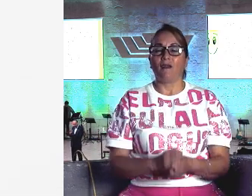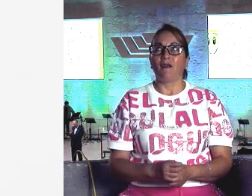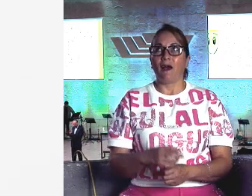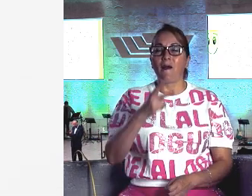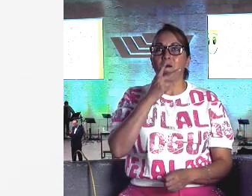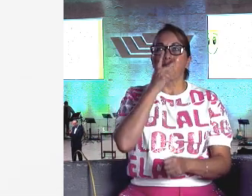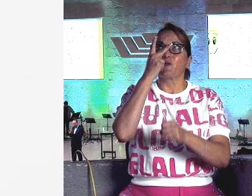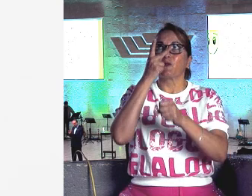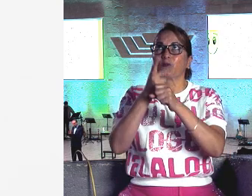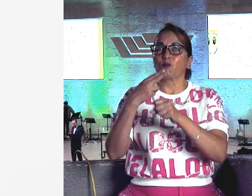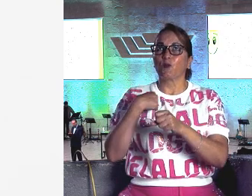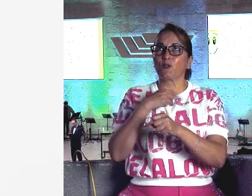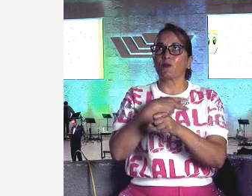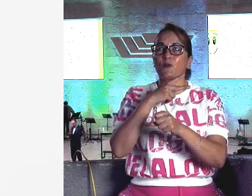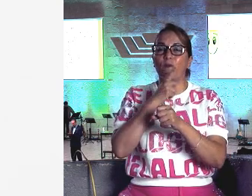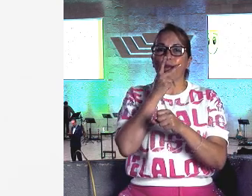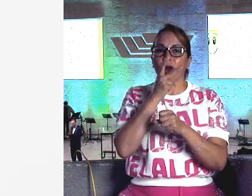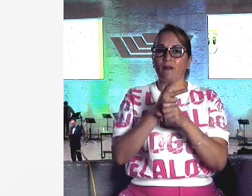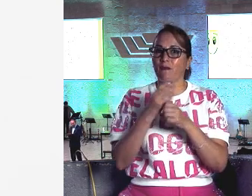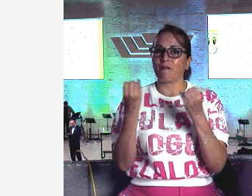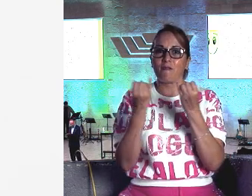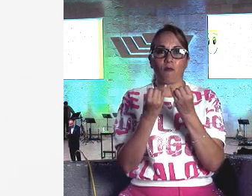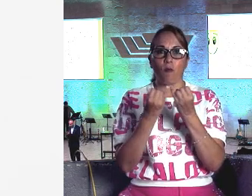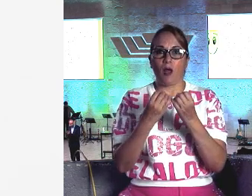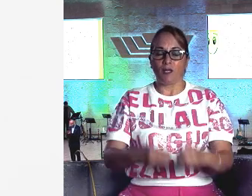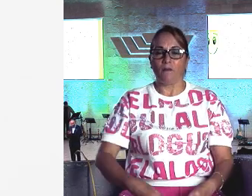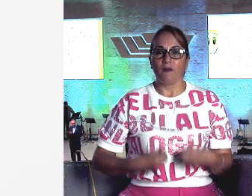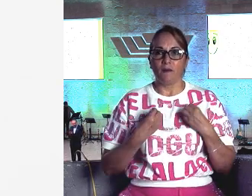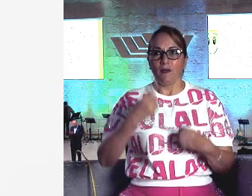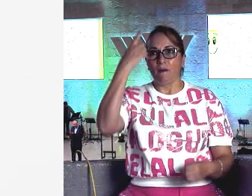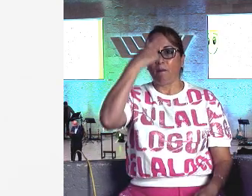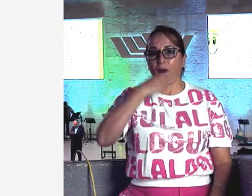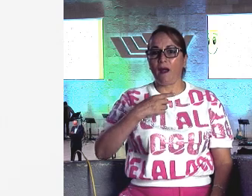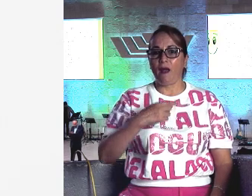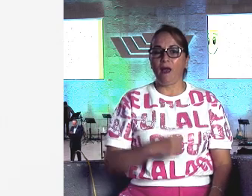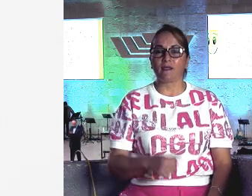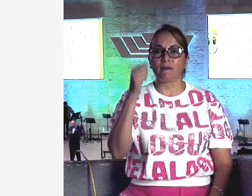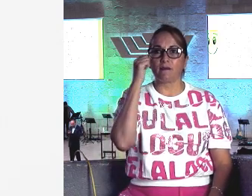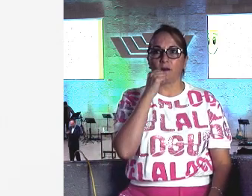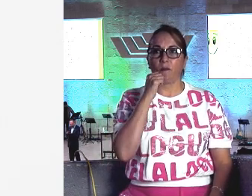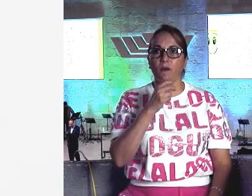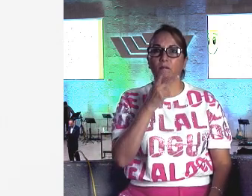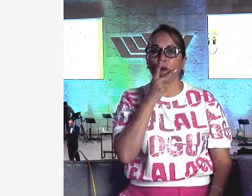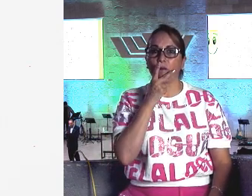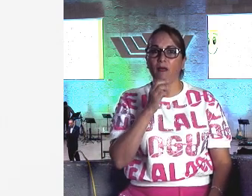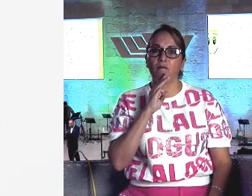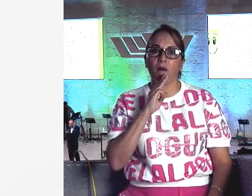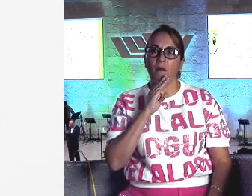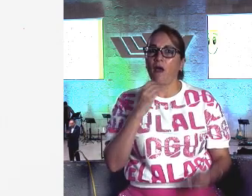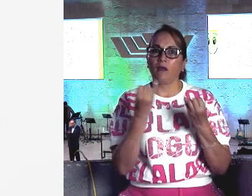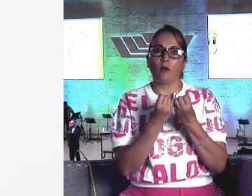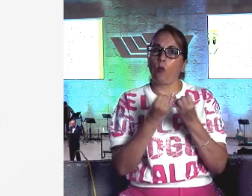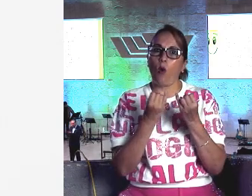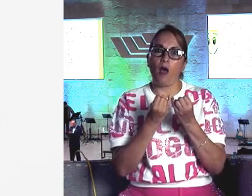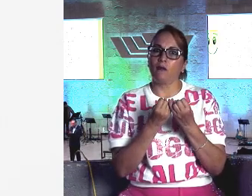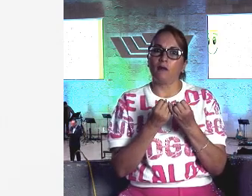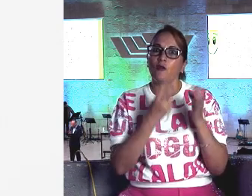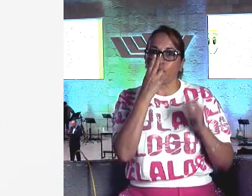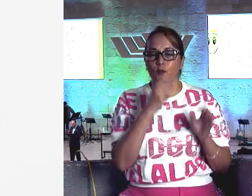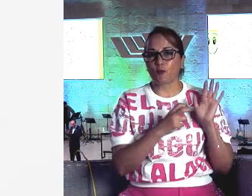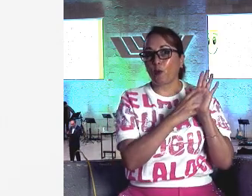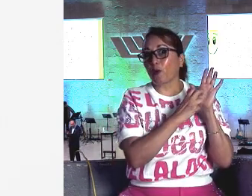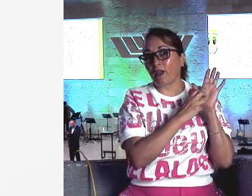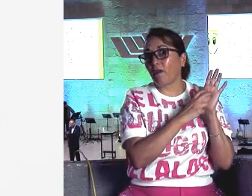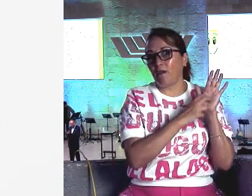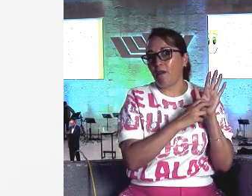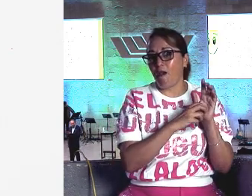Espíritu, y así vivir para siempre? Pues nuestros padres terrenales nos disciplinaron durante algunos años e hicieron